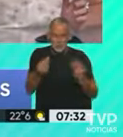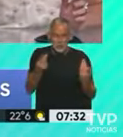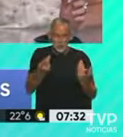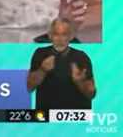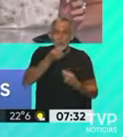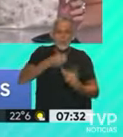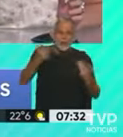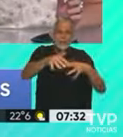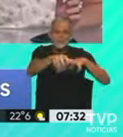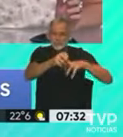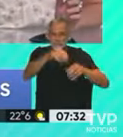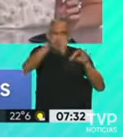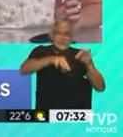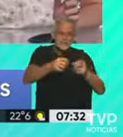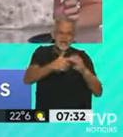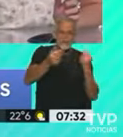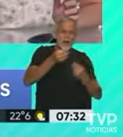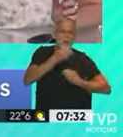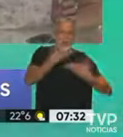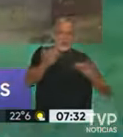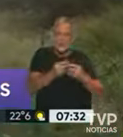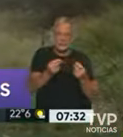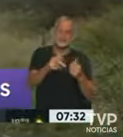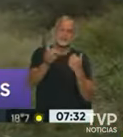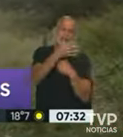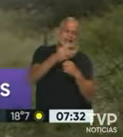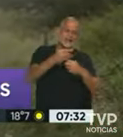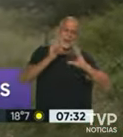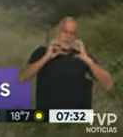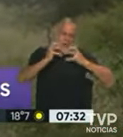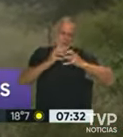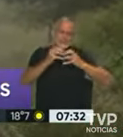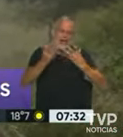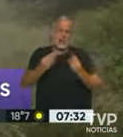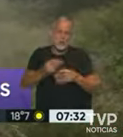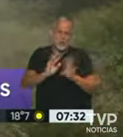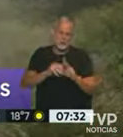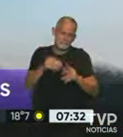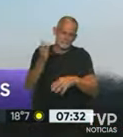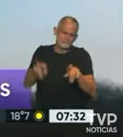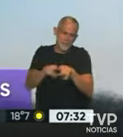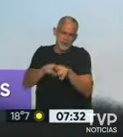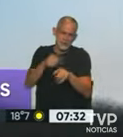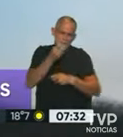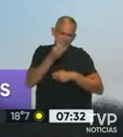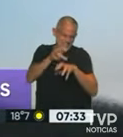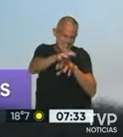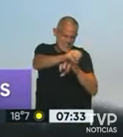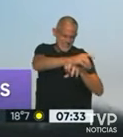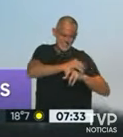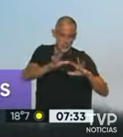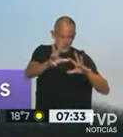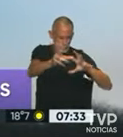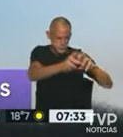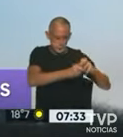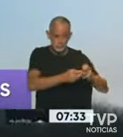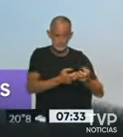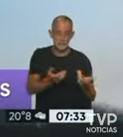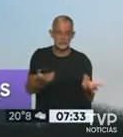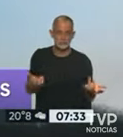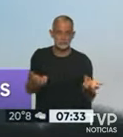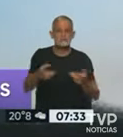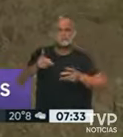cualquier tipo de planta que se trate o sea trigo maíz algodón no distinguen nada Monte nativo y en ese sentido empiezan